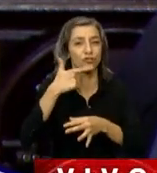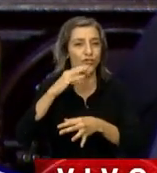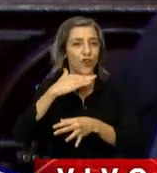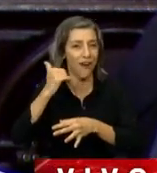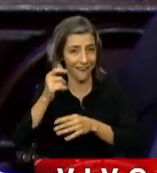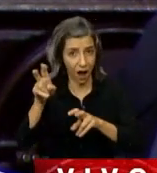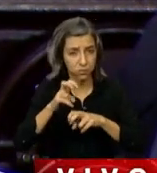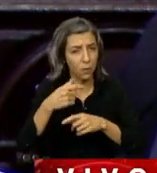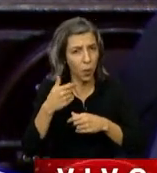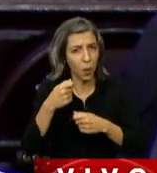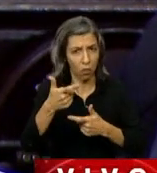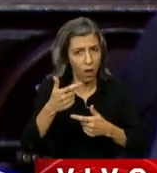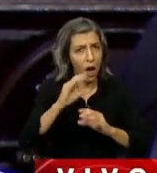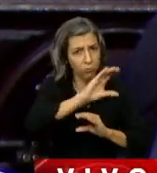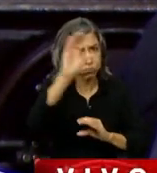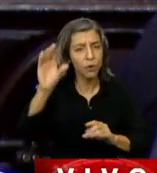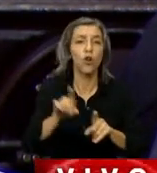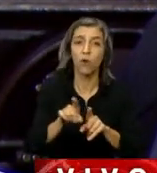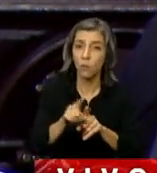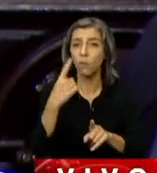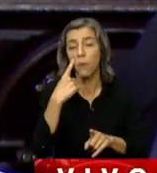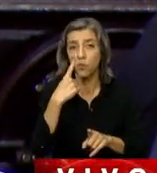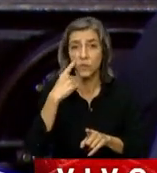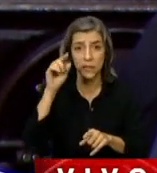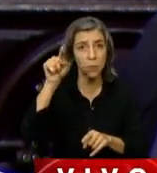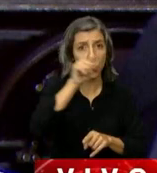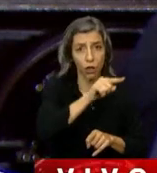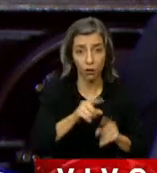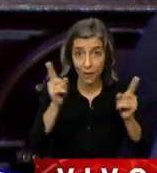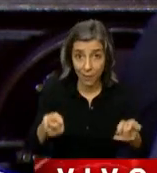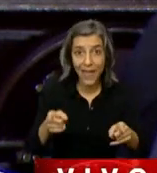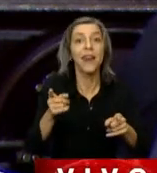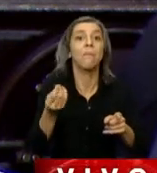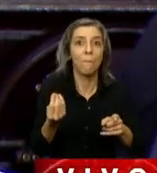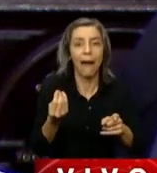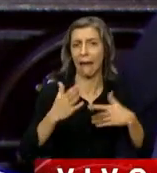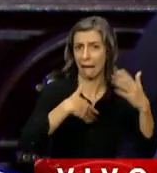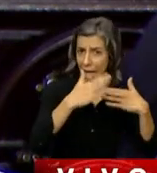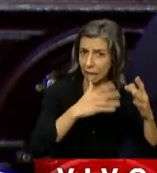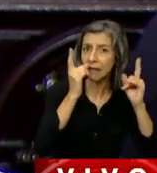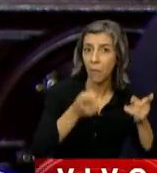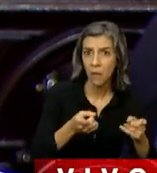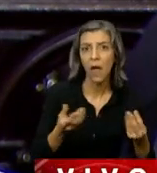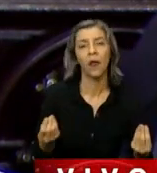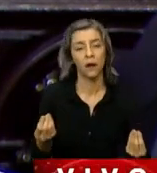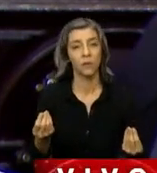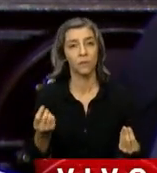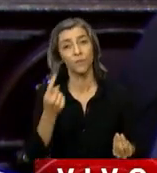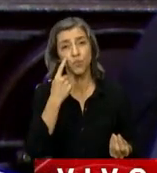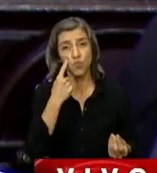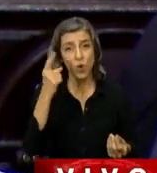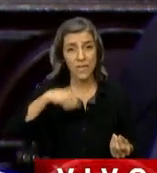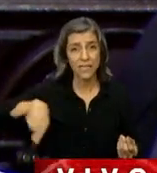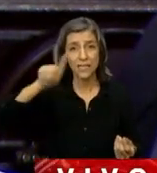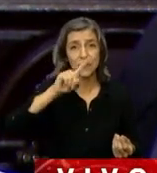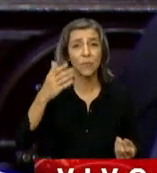municipios, también con asignación específica para infraestructura. Le sirvió un montón a los municipios. ¿Saben qué